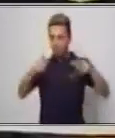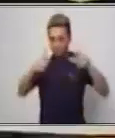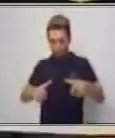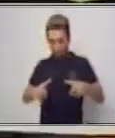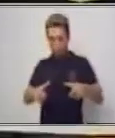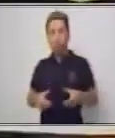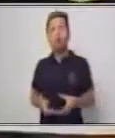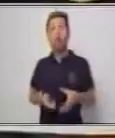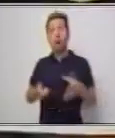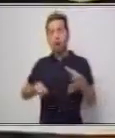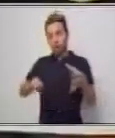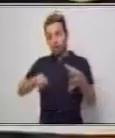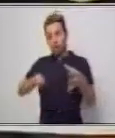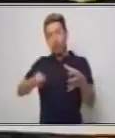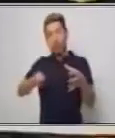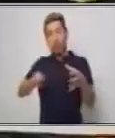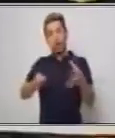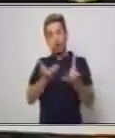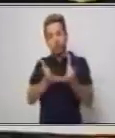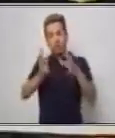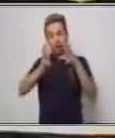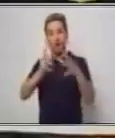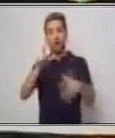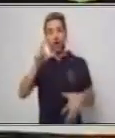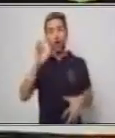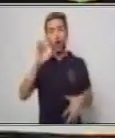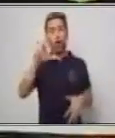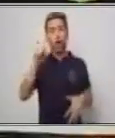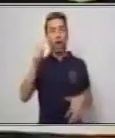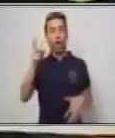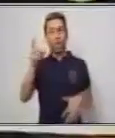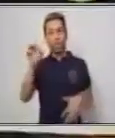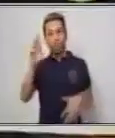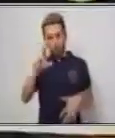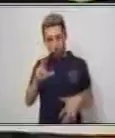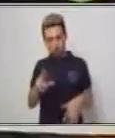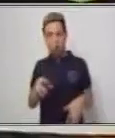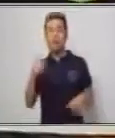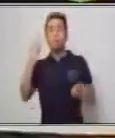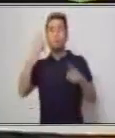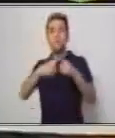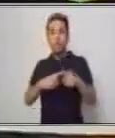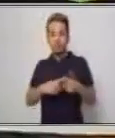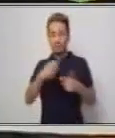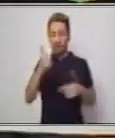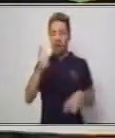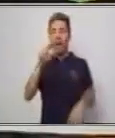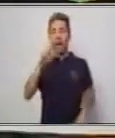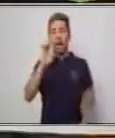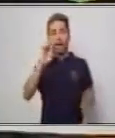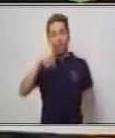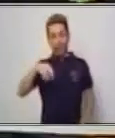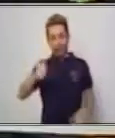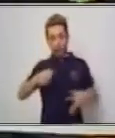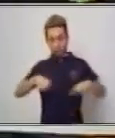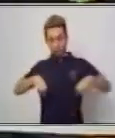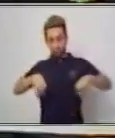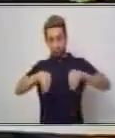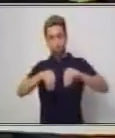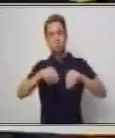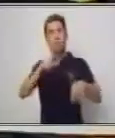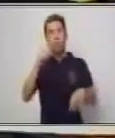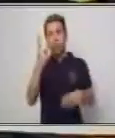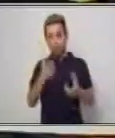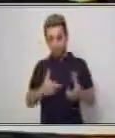colador y una bolsita con arena. ¿Qué vamos a hacer entonces? Vamos a colocar nosotros nuestro platillo en la parte de abajo y